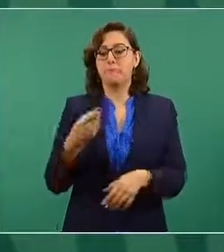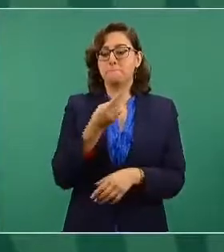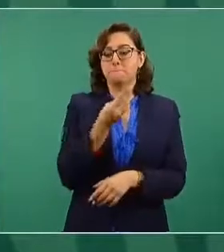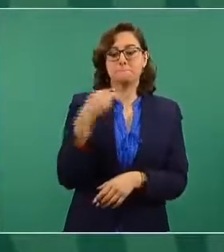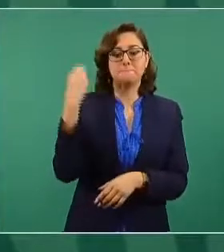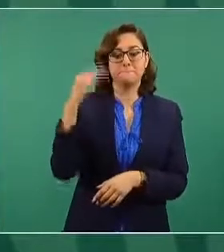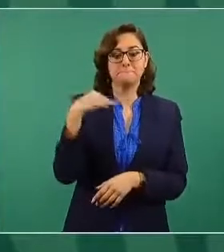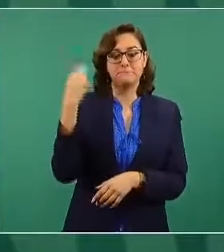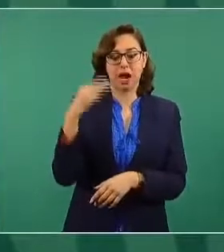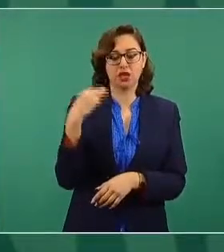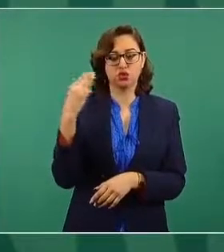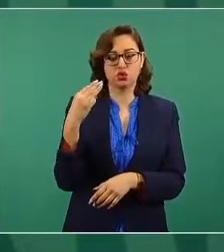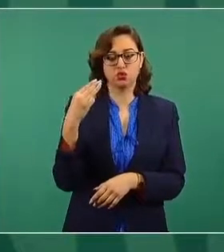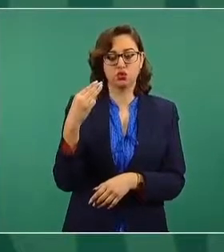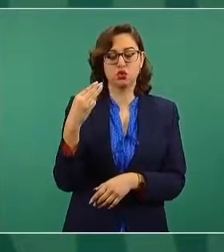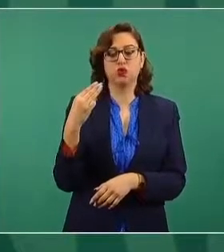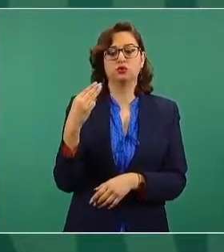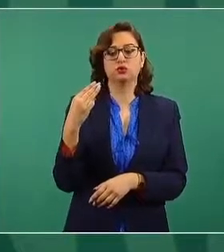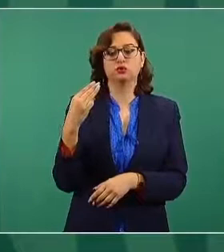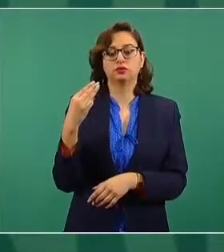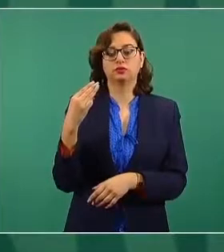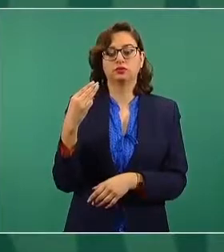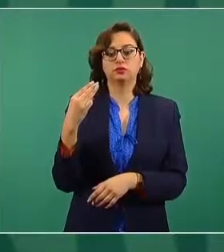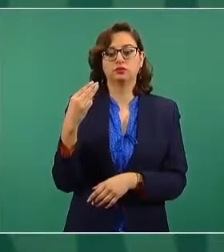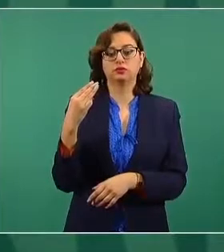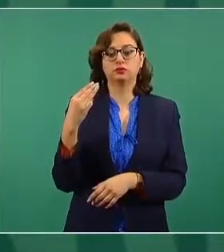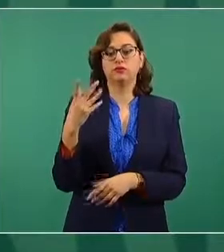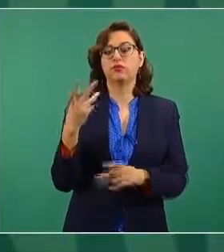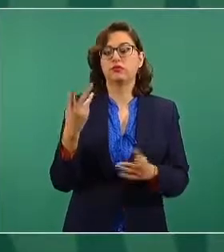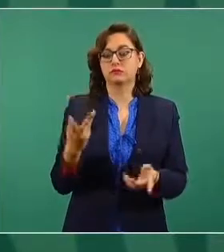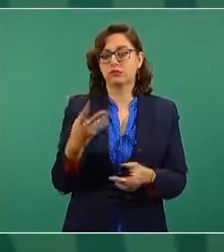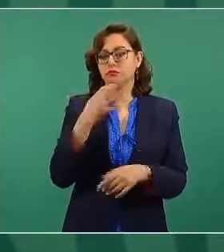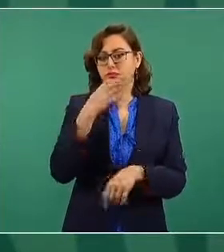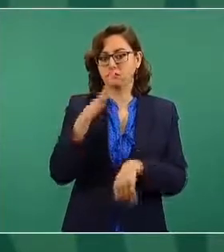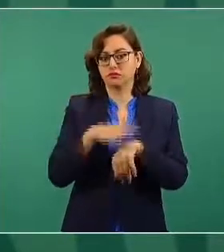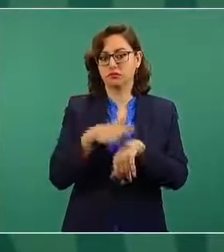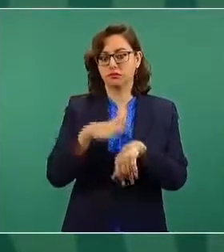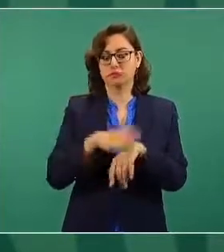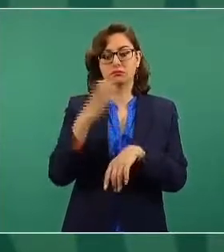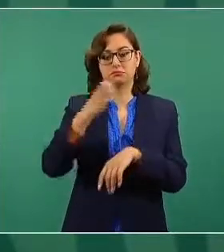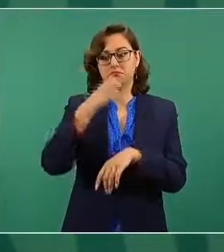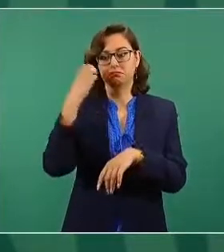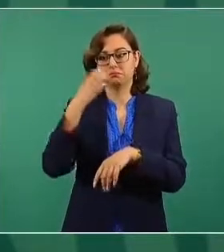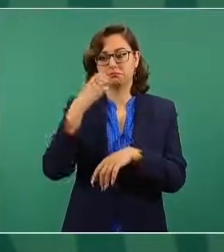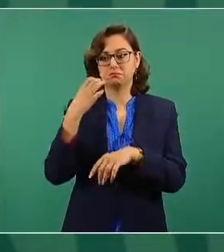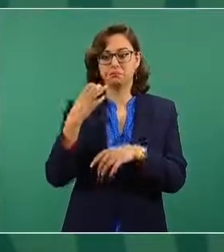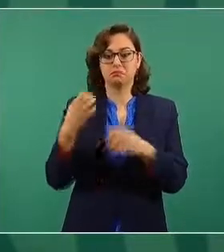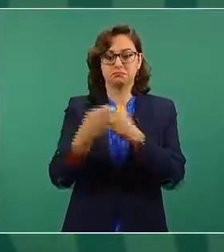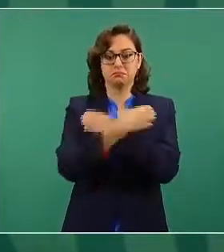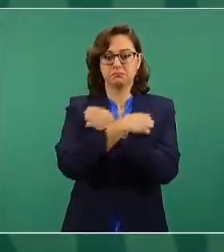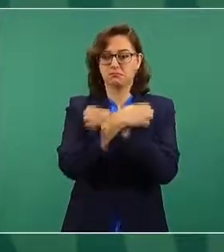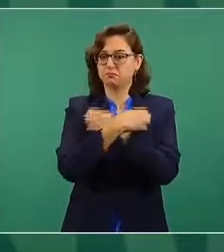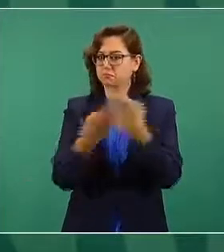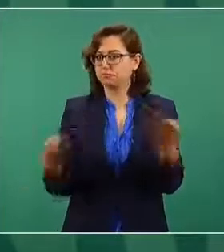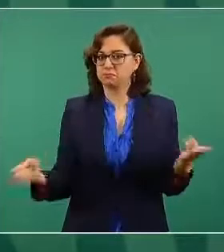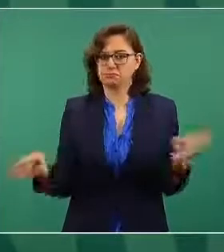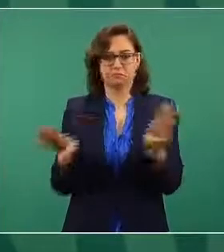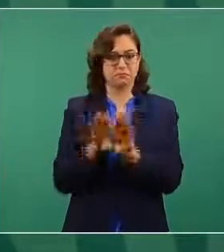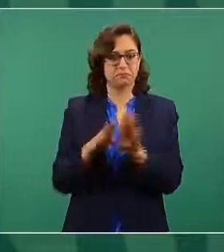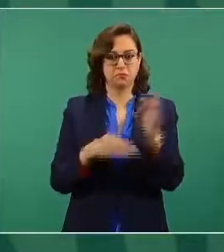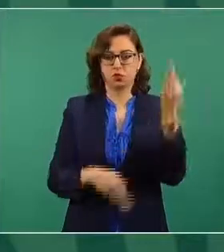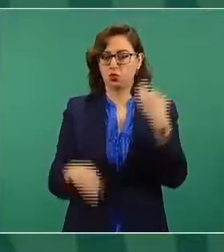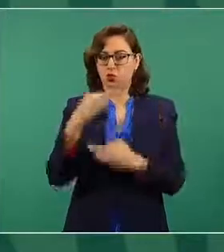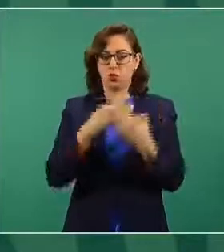marzo con la suspensión temporal de las actividades en el sector educativo, en todo el